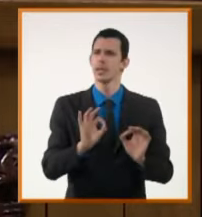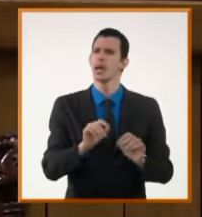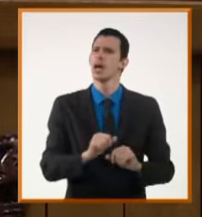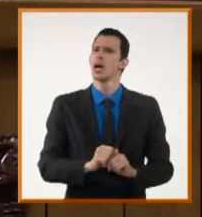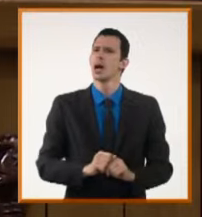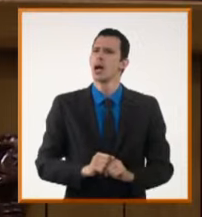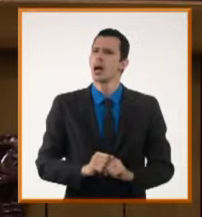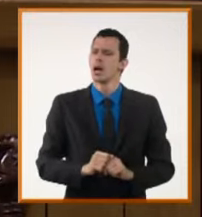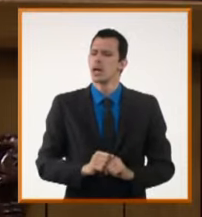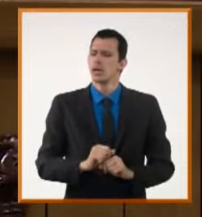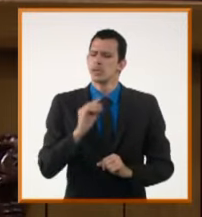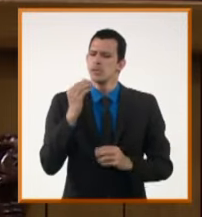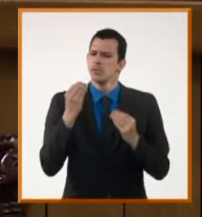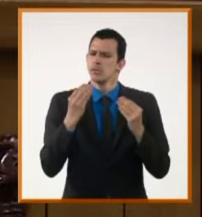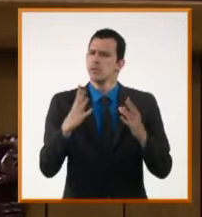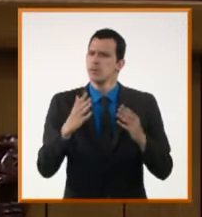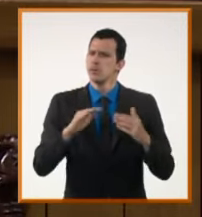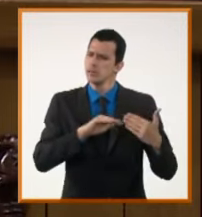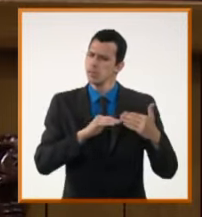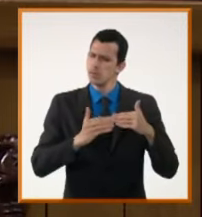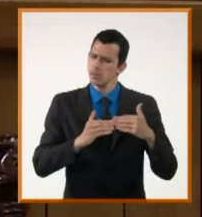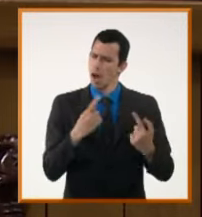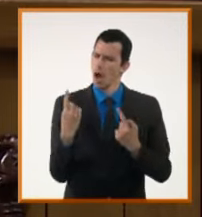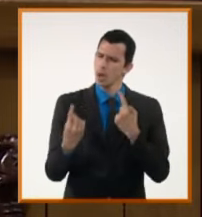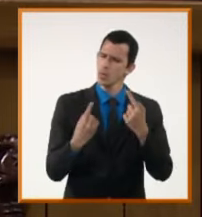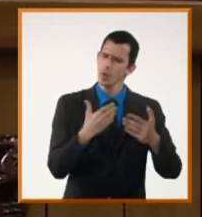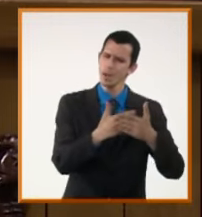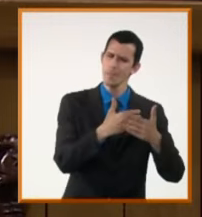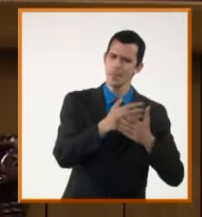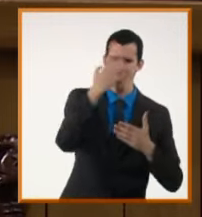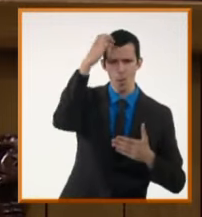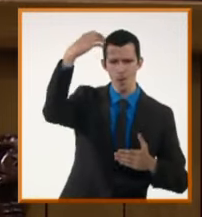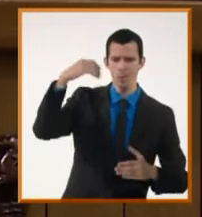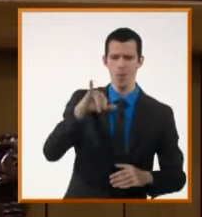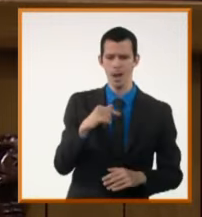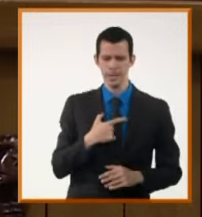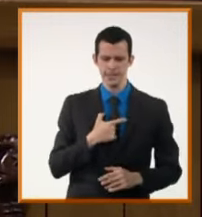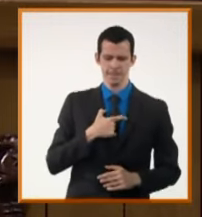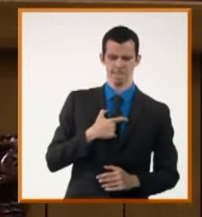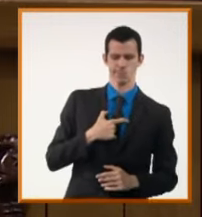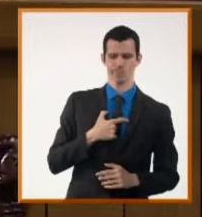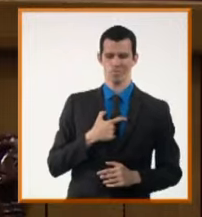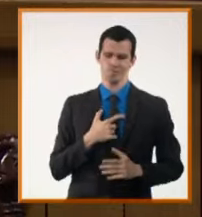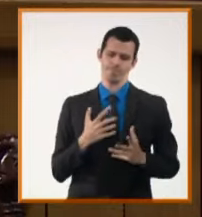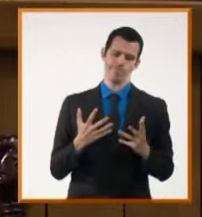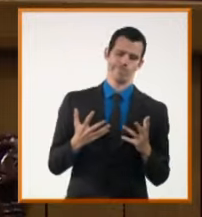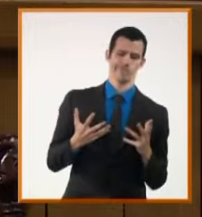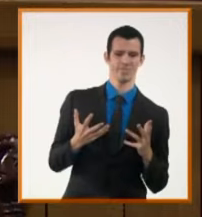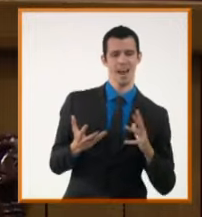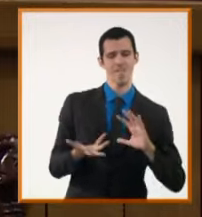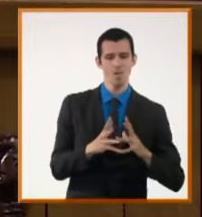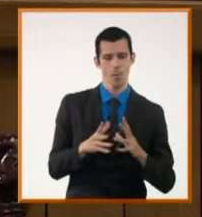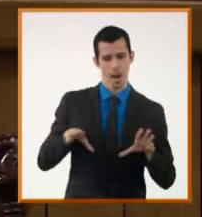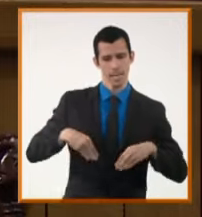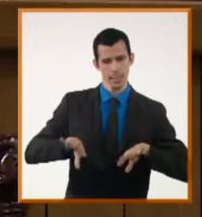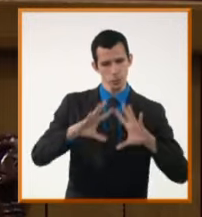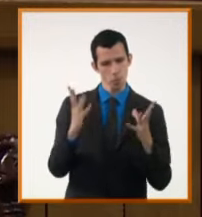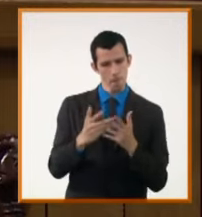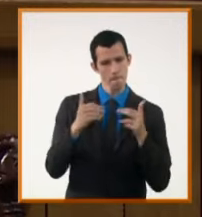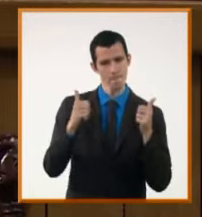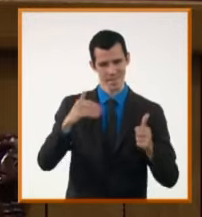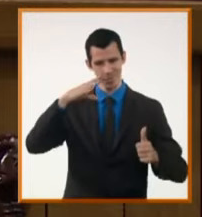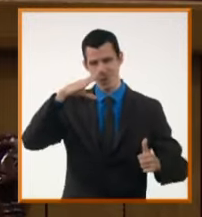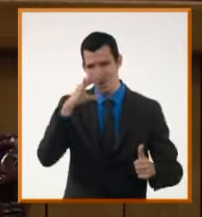la empresa estatal, con gran perjuicio a la economía, a los intereses del Estado y del